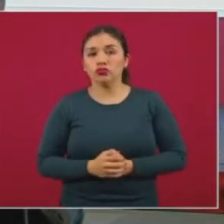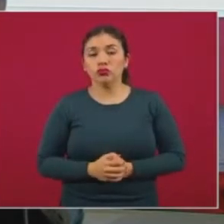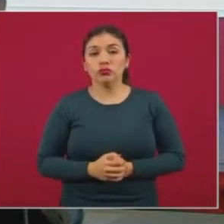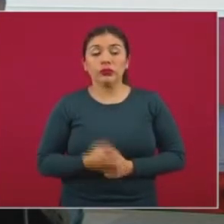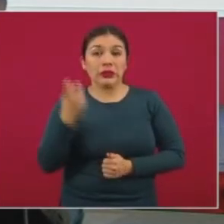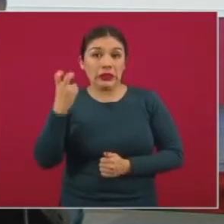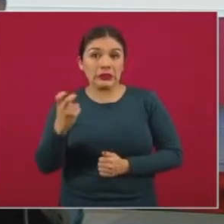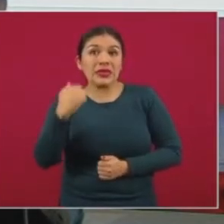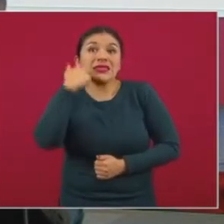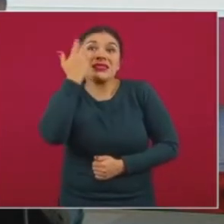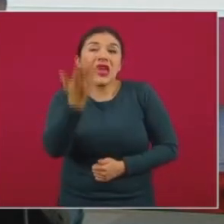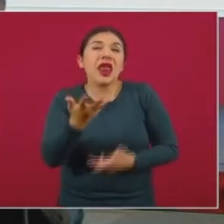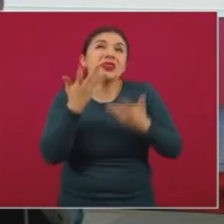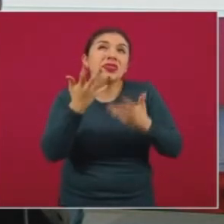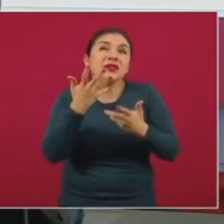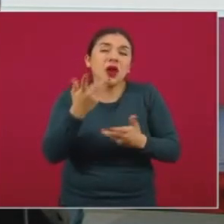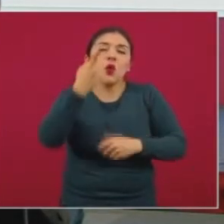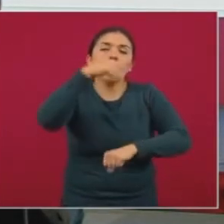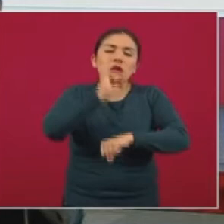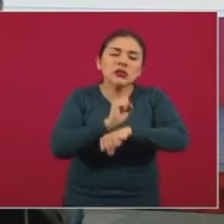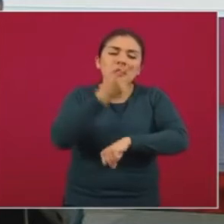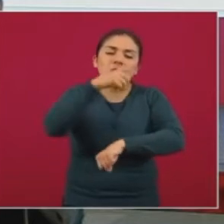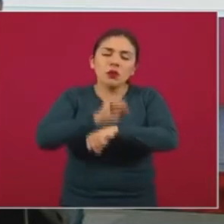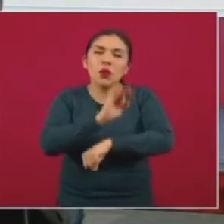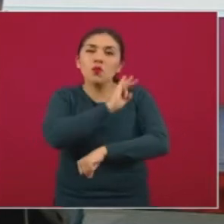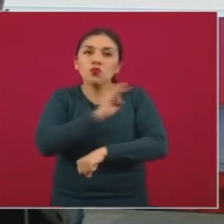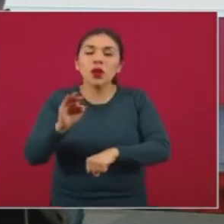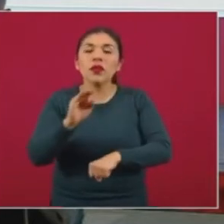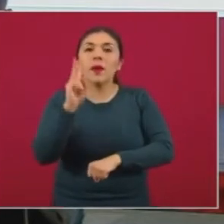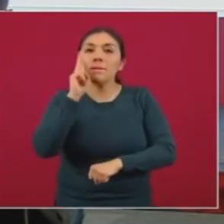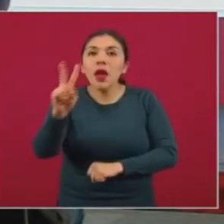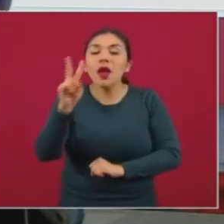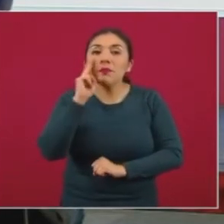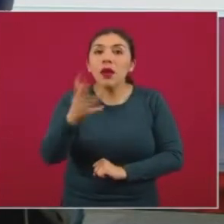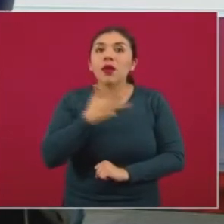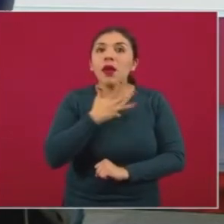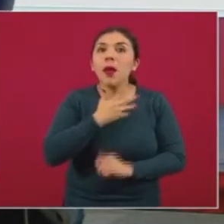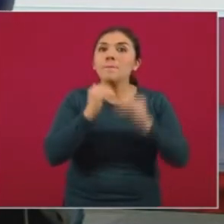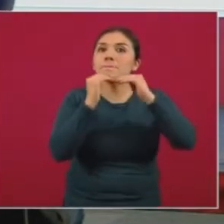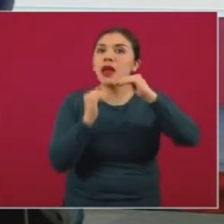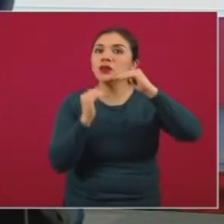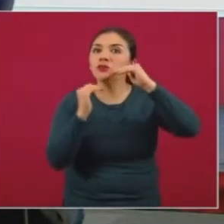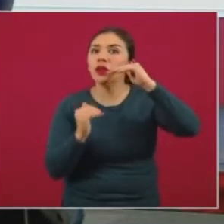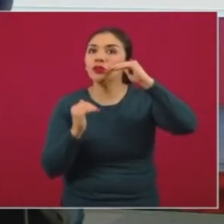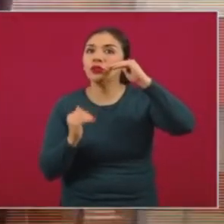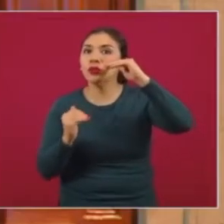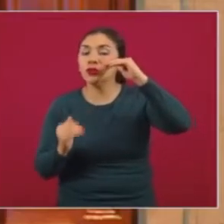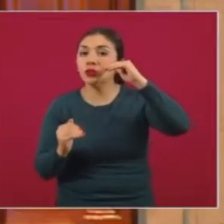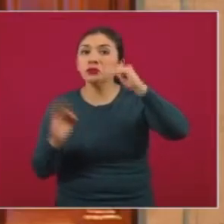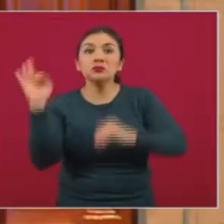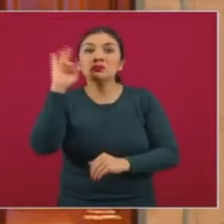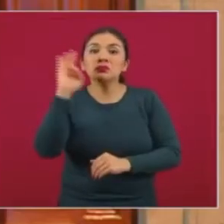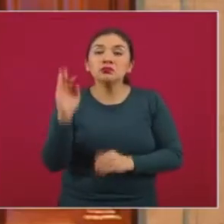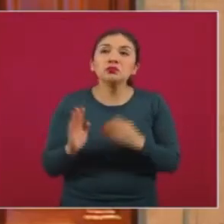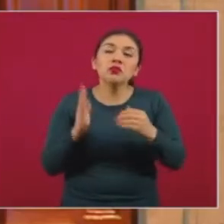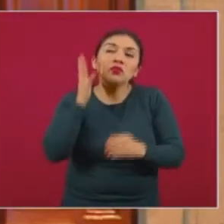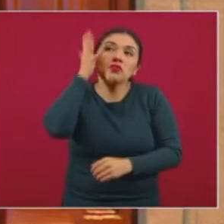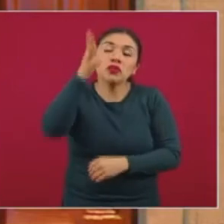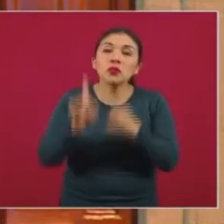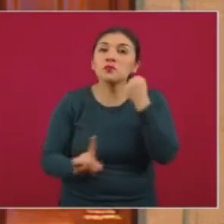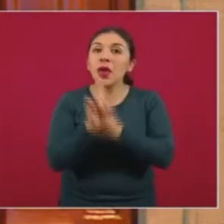objetivo, lógicamente, es que semana con semana podamos más bien tener una disminución y que en algún momento podamos